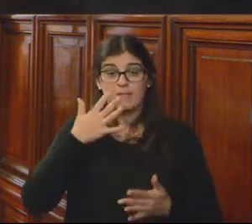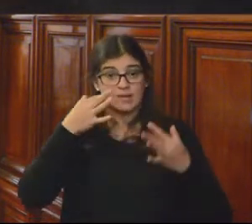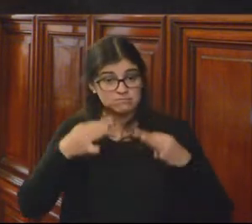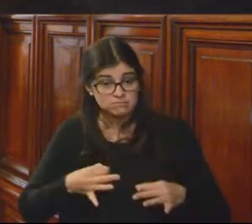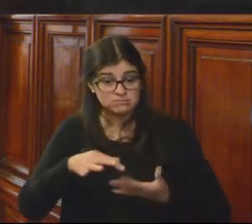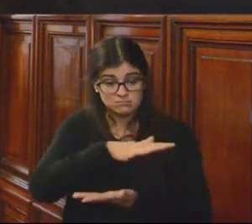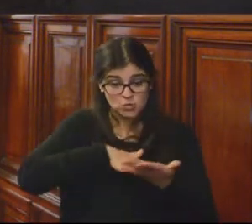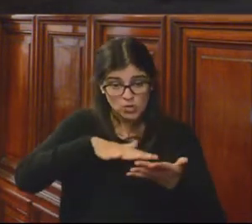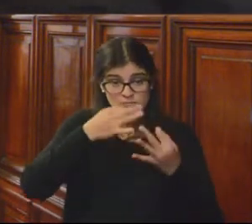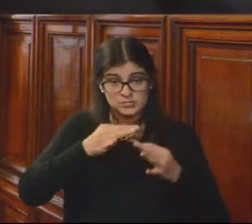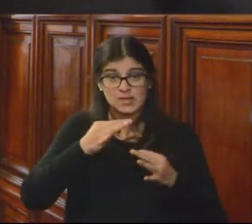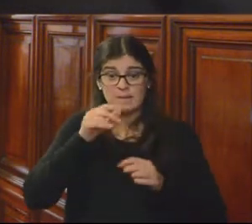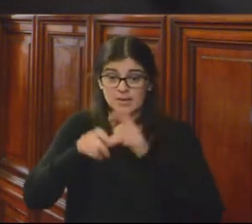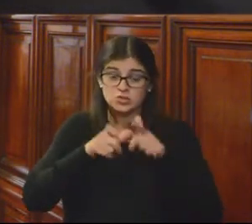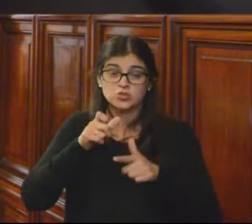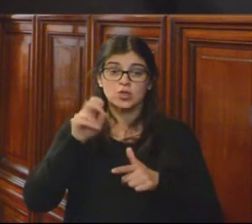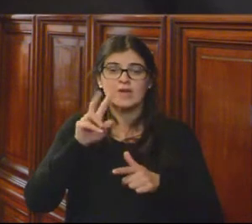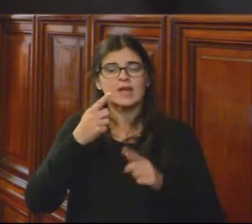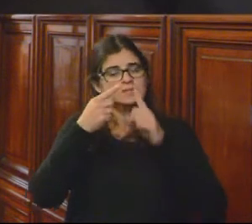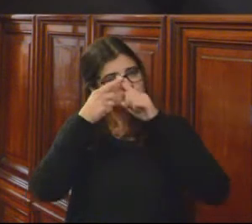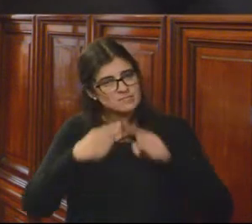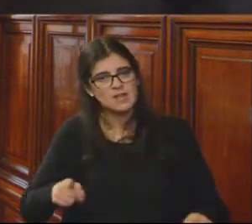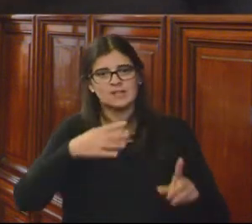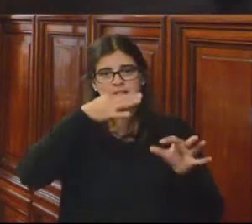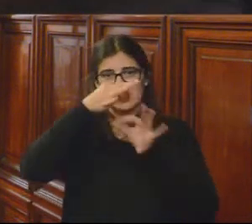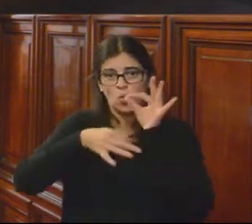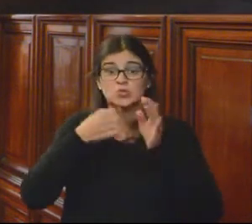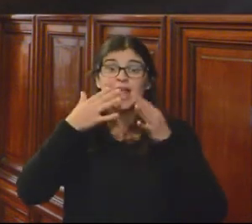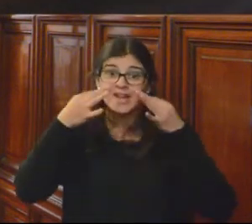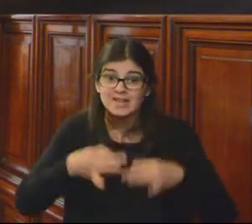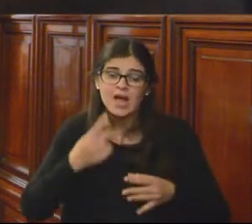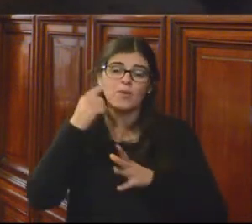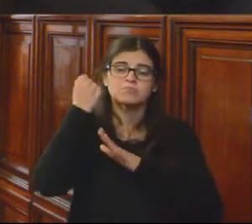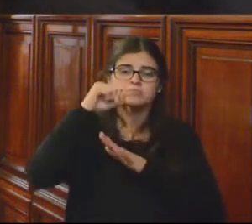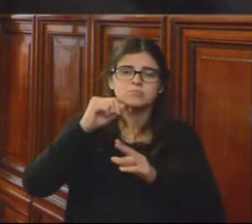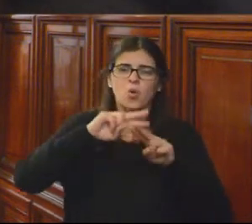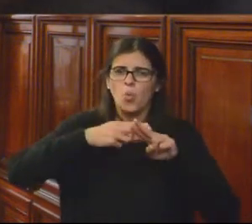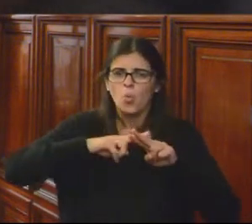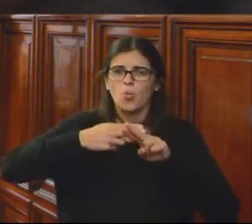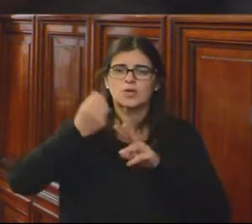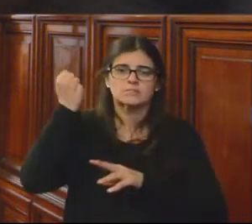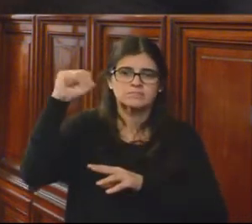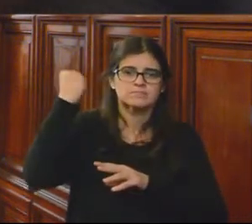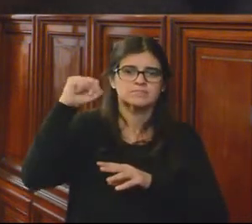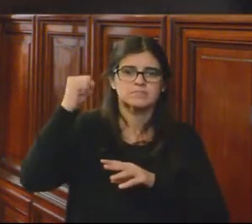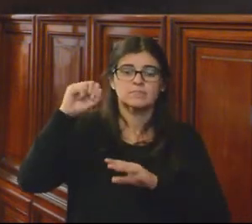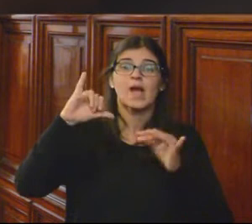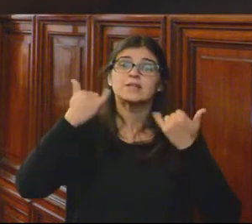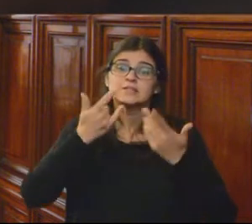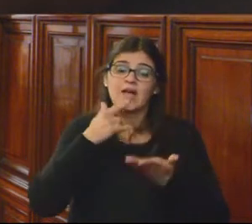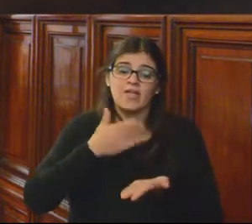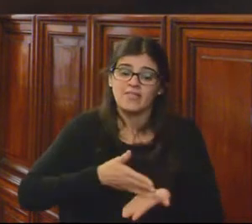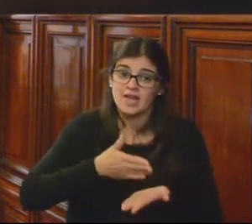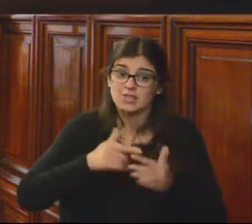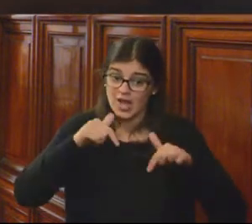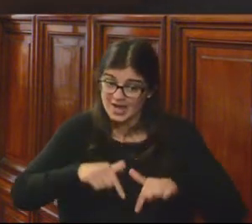pueblo venezolano dista mucho de ese discurso. La realidad se caracteriza por la violación reiterada de derechos y en esta audiencia